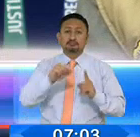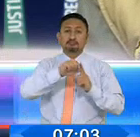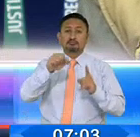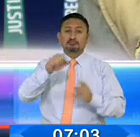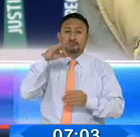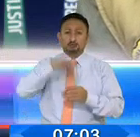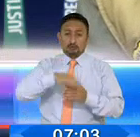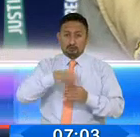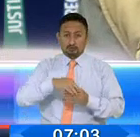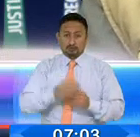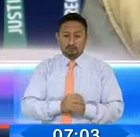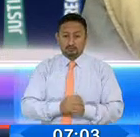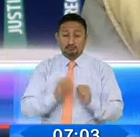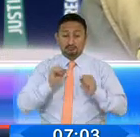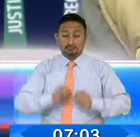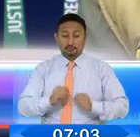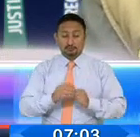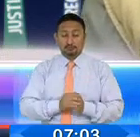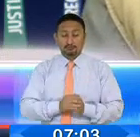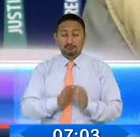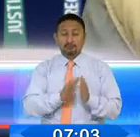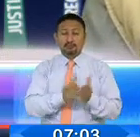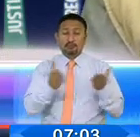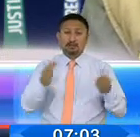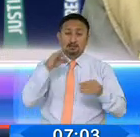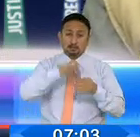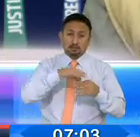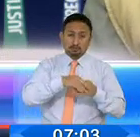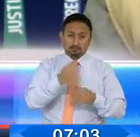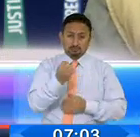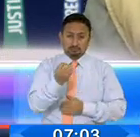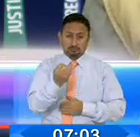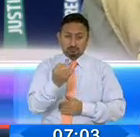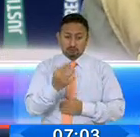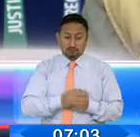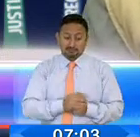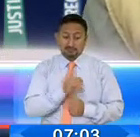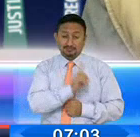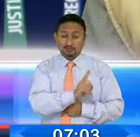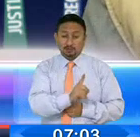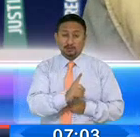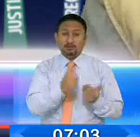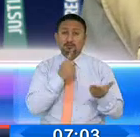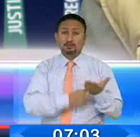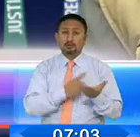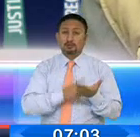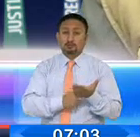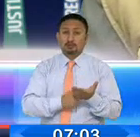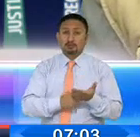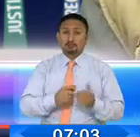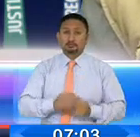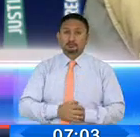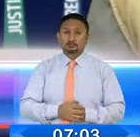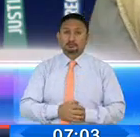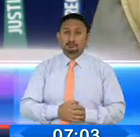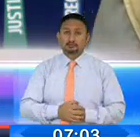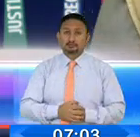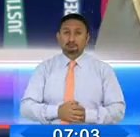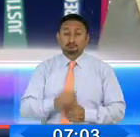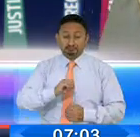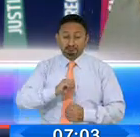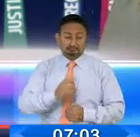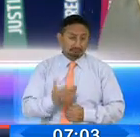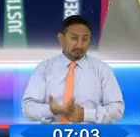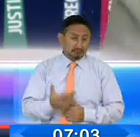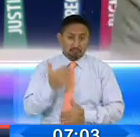electoral, la apertura de urnas y el análisis de cada uno de los votos, para que